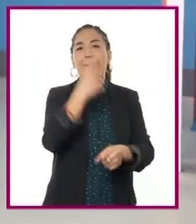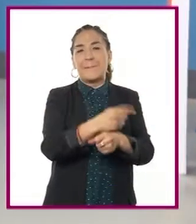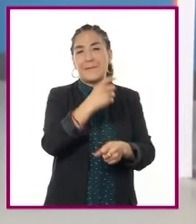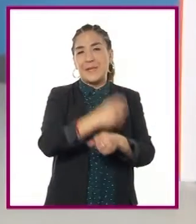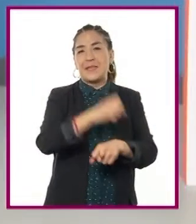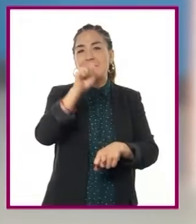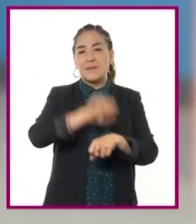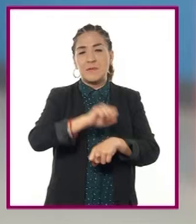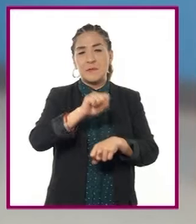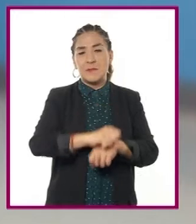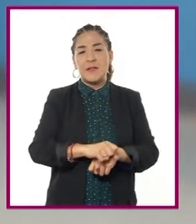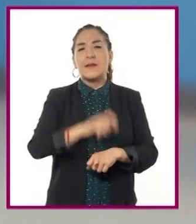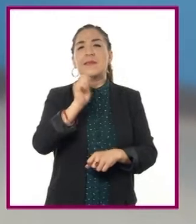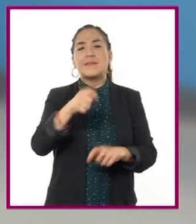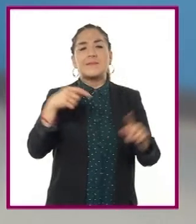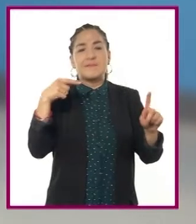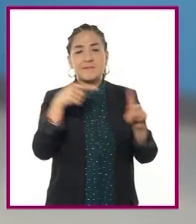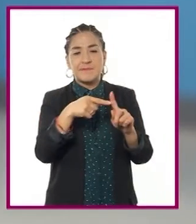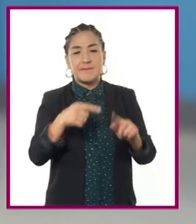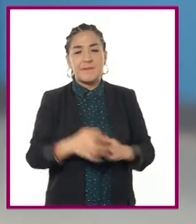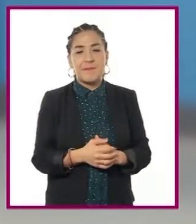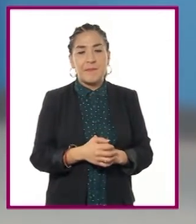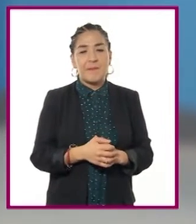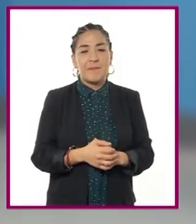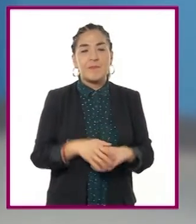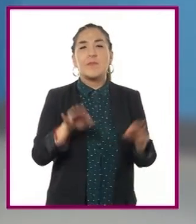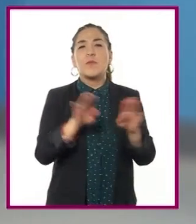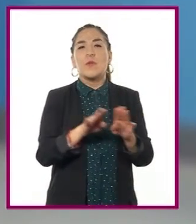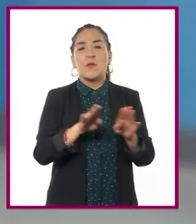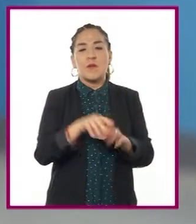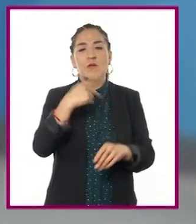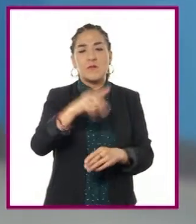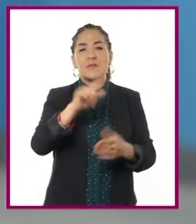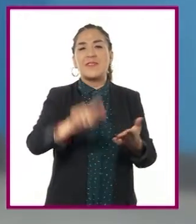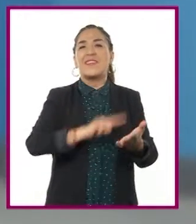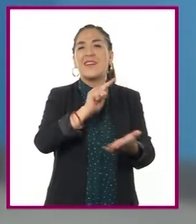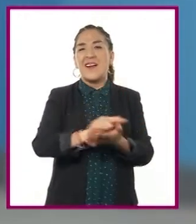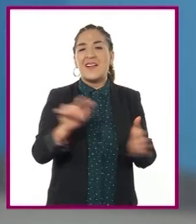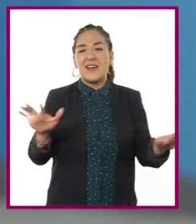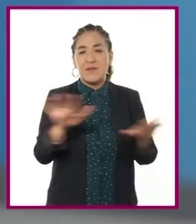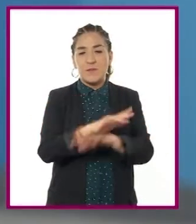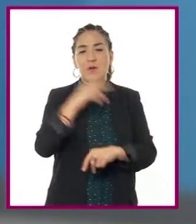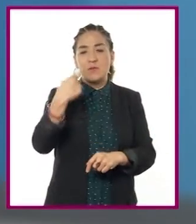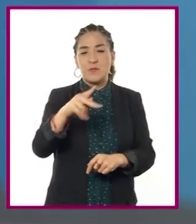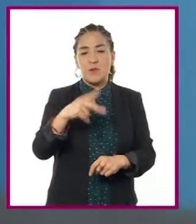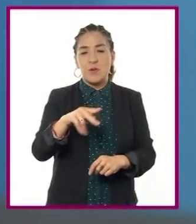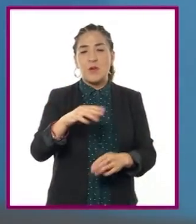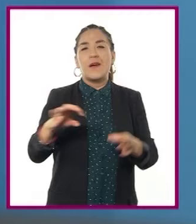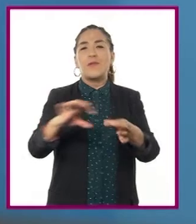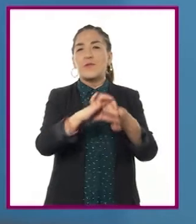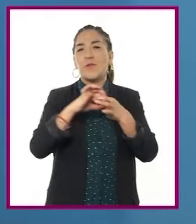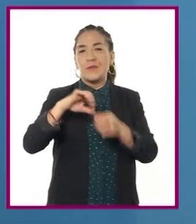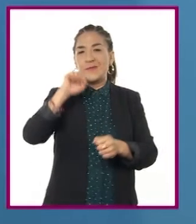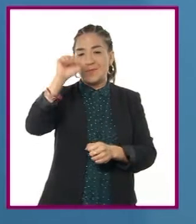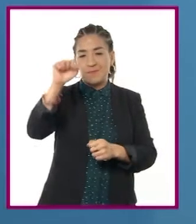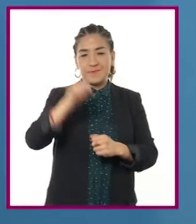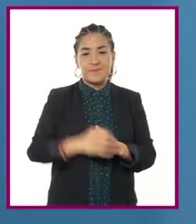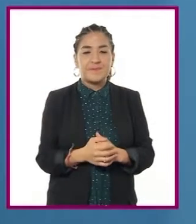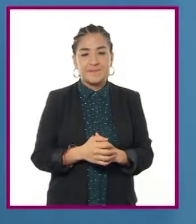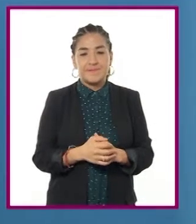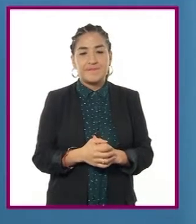Grado, en el que identificaremos el proceso de reforma en la Unión de Repúblicas Socialistas